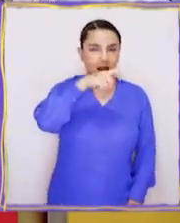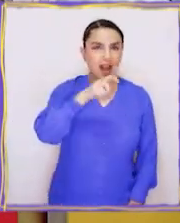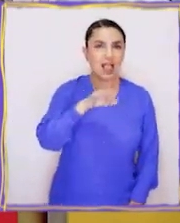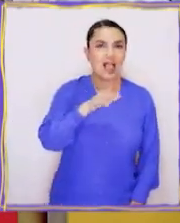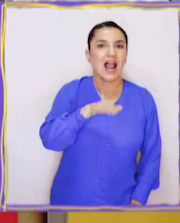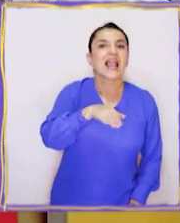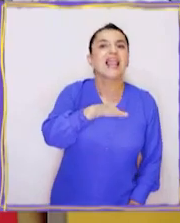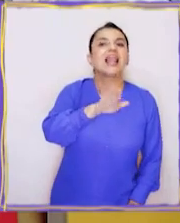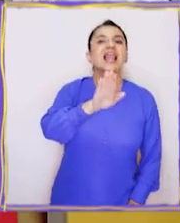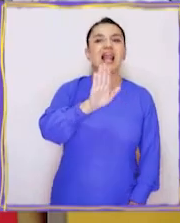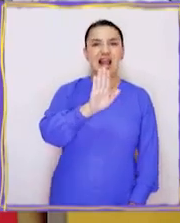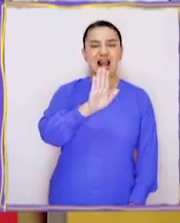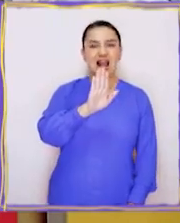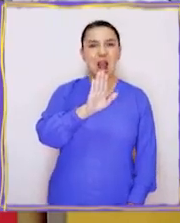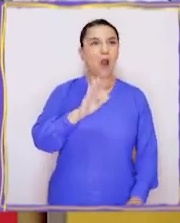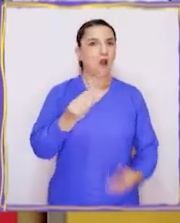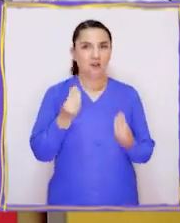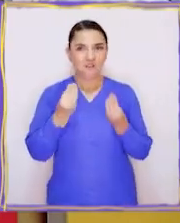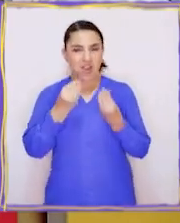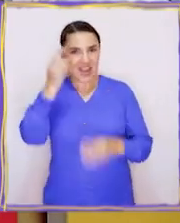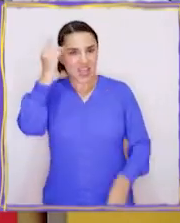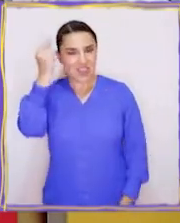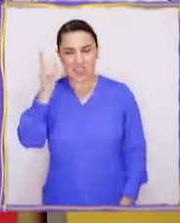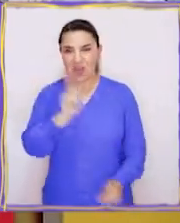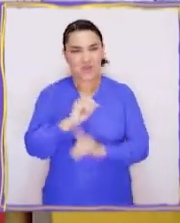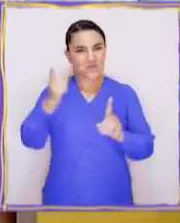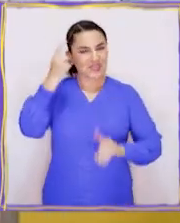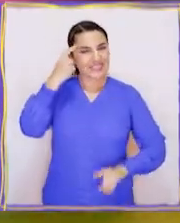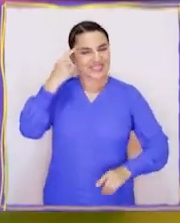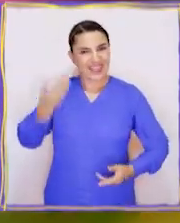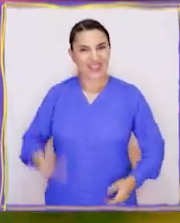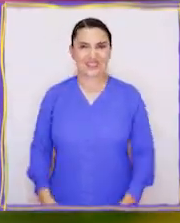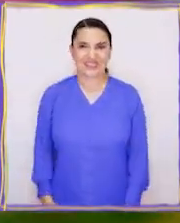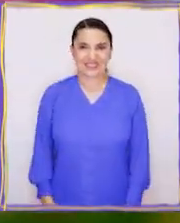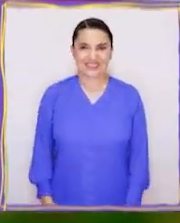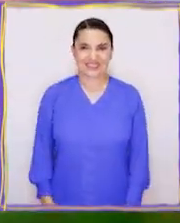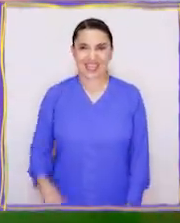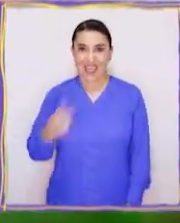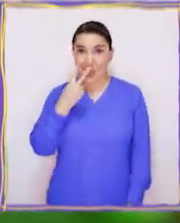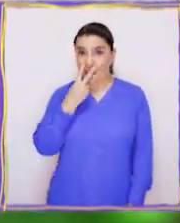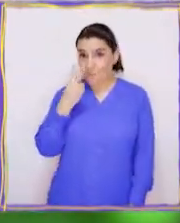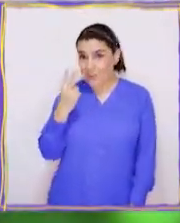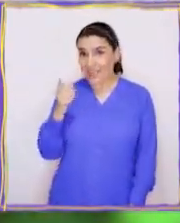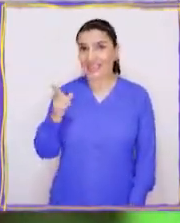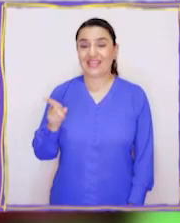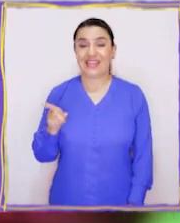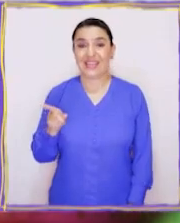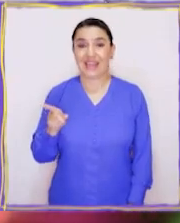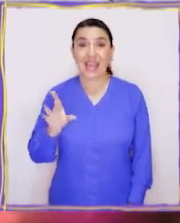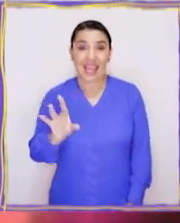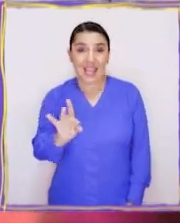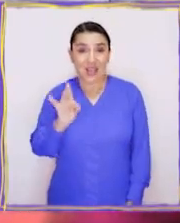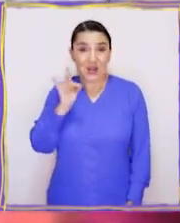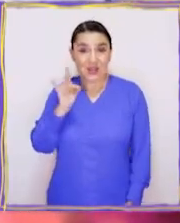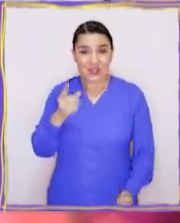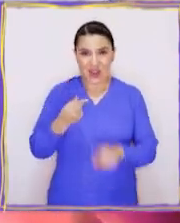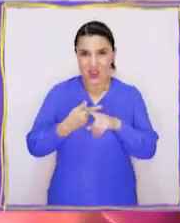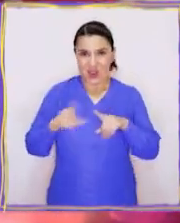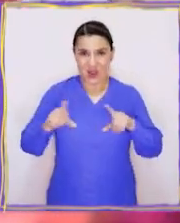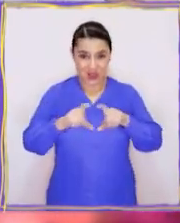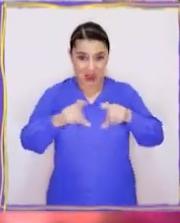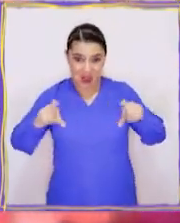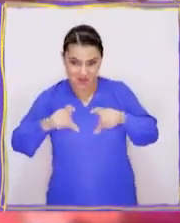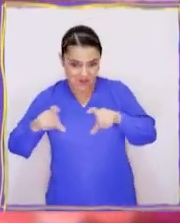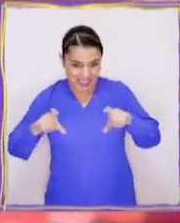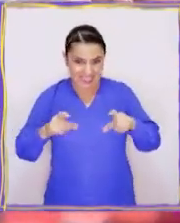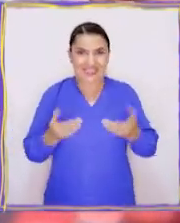L. Excelente idea. No se me hubiese ocurrido. Miren, aquí encontré